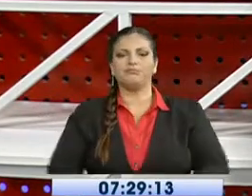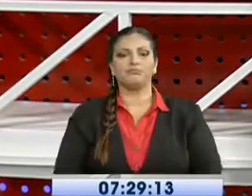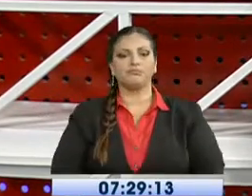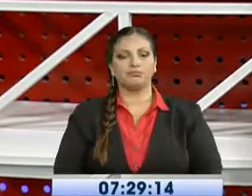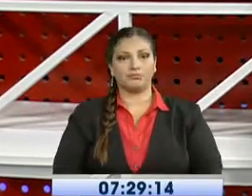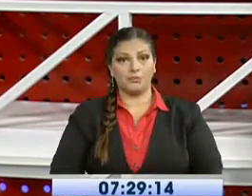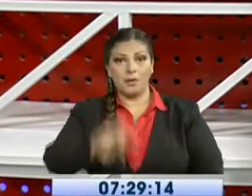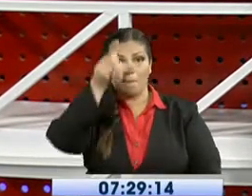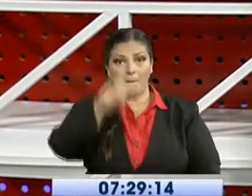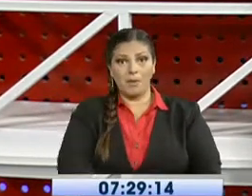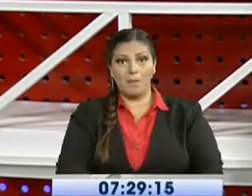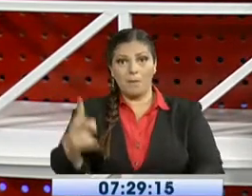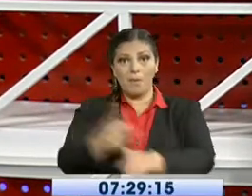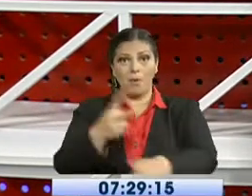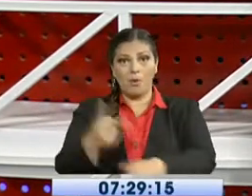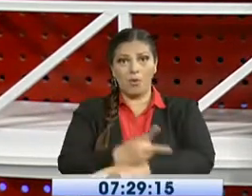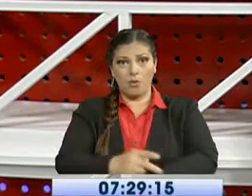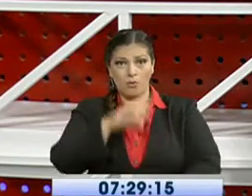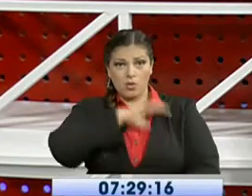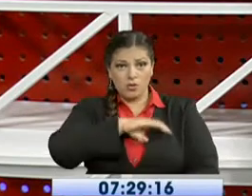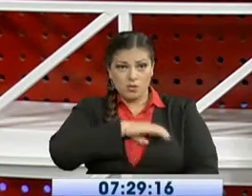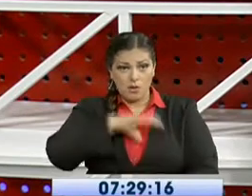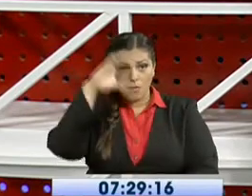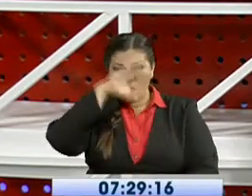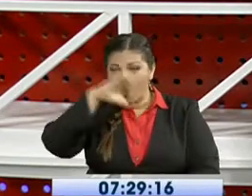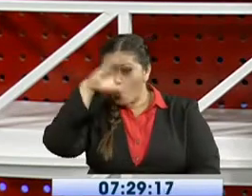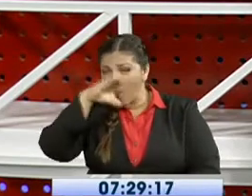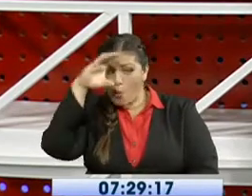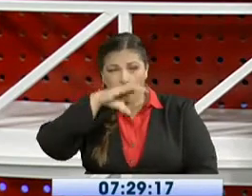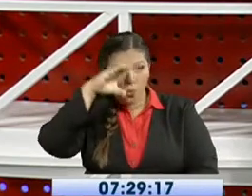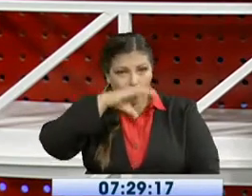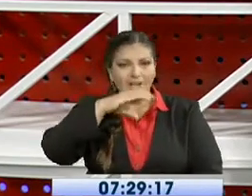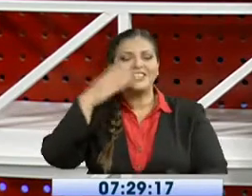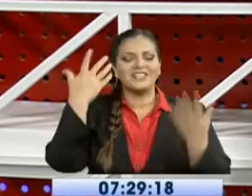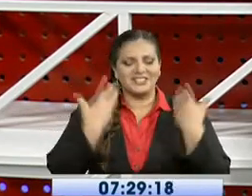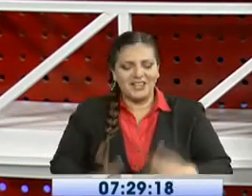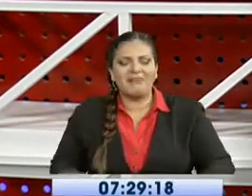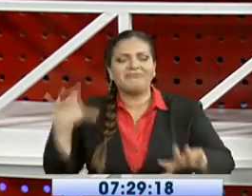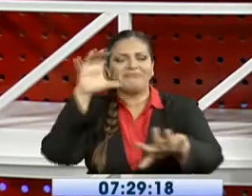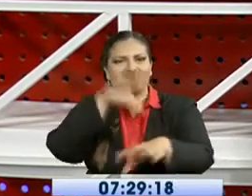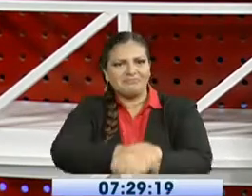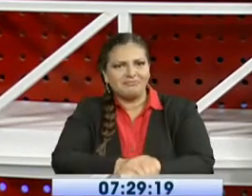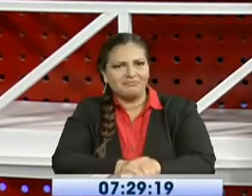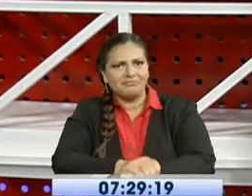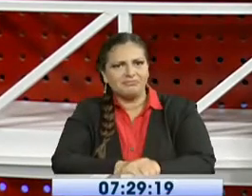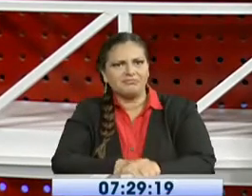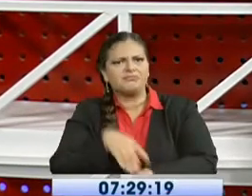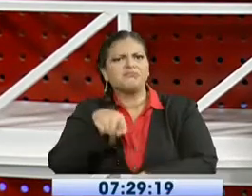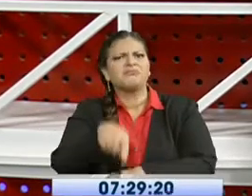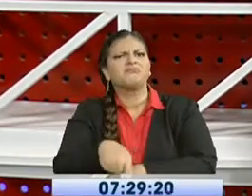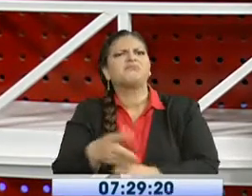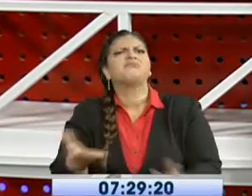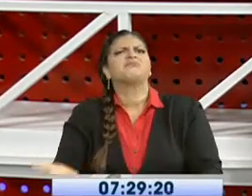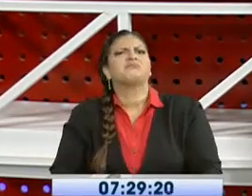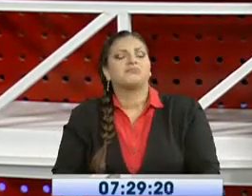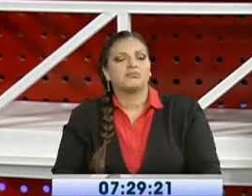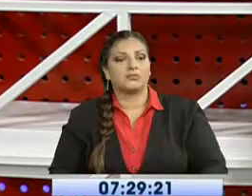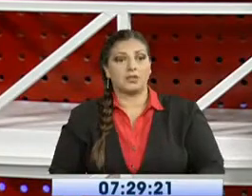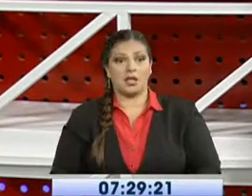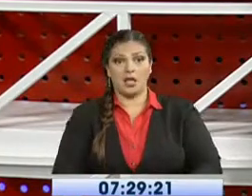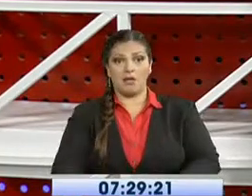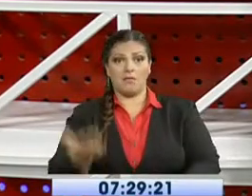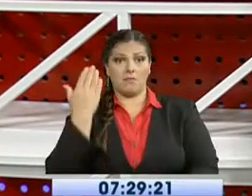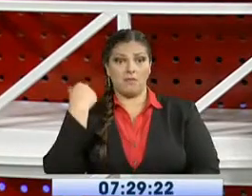detenido estaría implicado en el asesinato de un hombre que aparentemente habría sido el amante de su